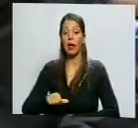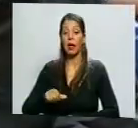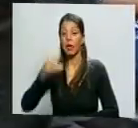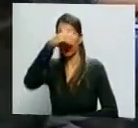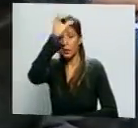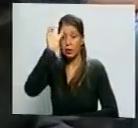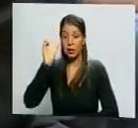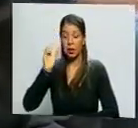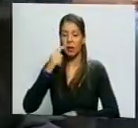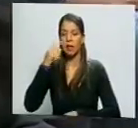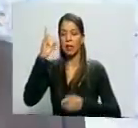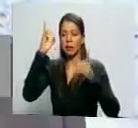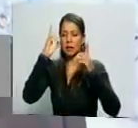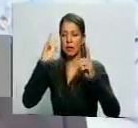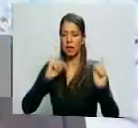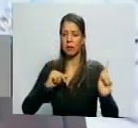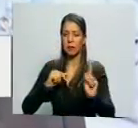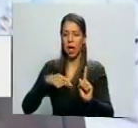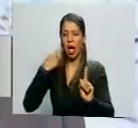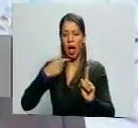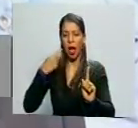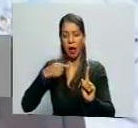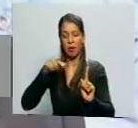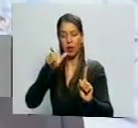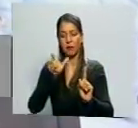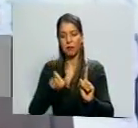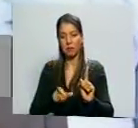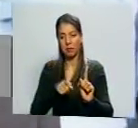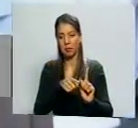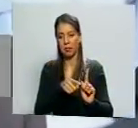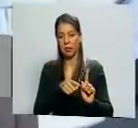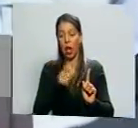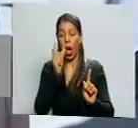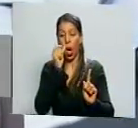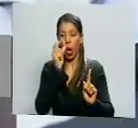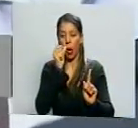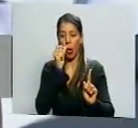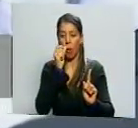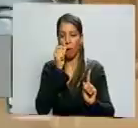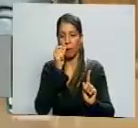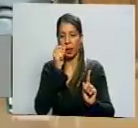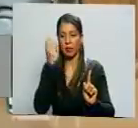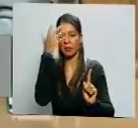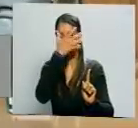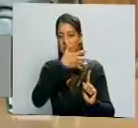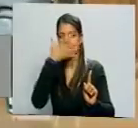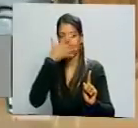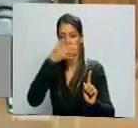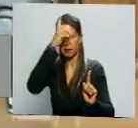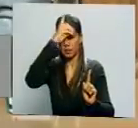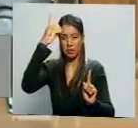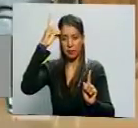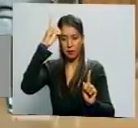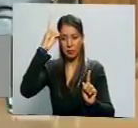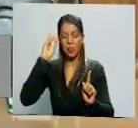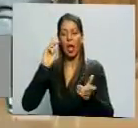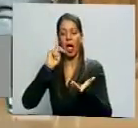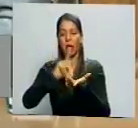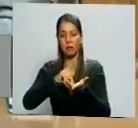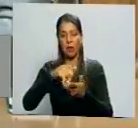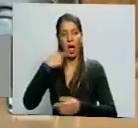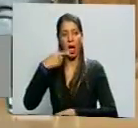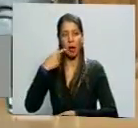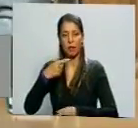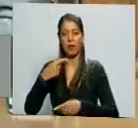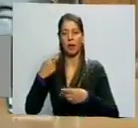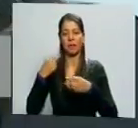presidenta concedió el derecho de palabra y el uso de la tribuna de oradores al constituyente Diosdado Cabello Rondón, quien realizó un